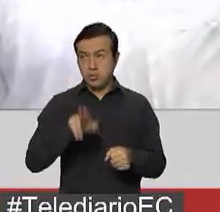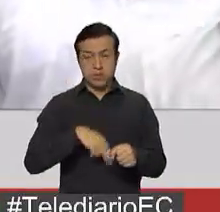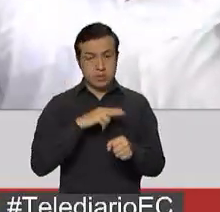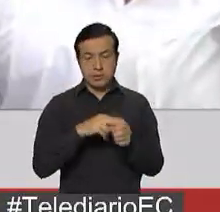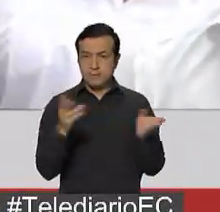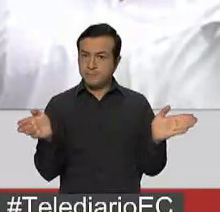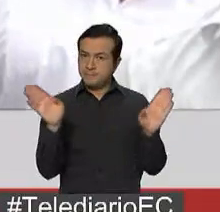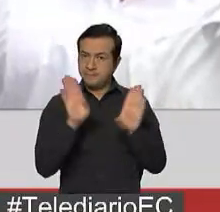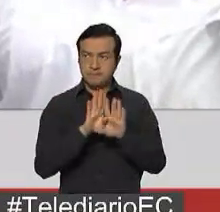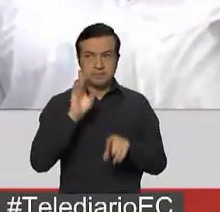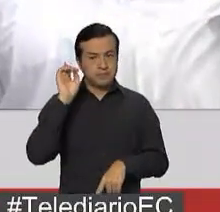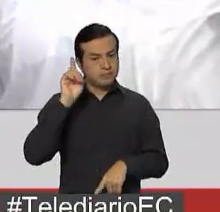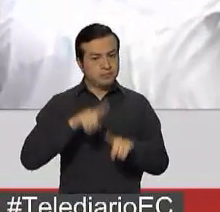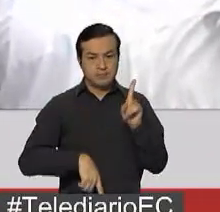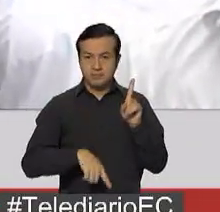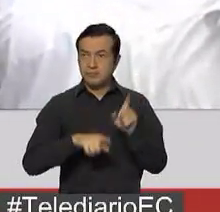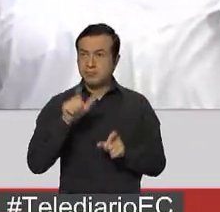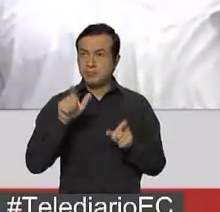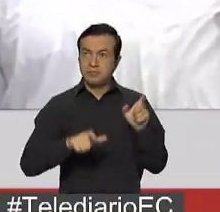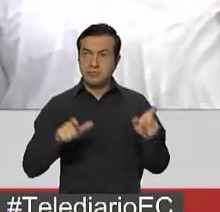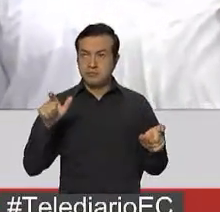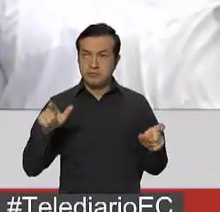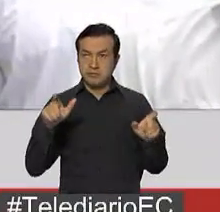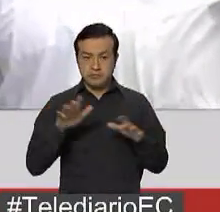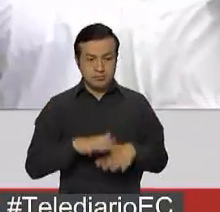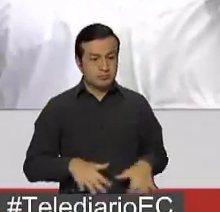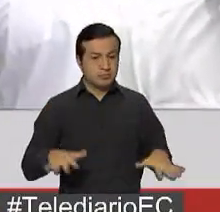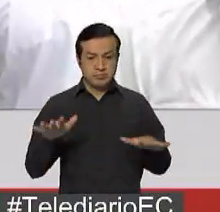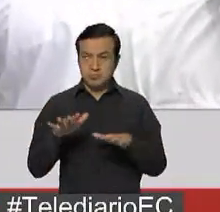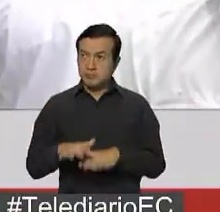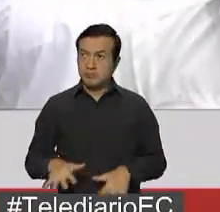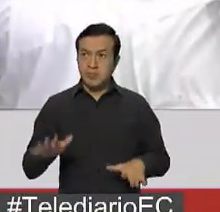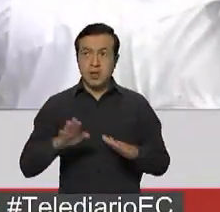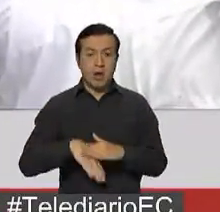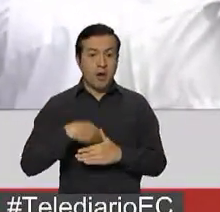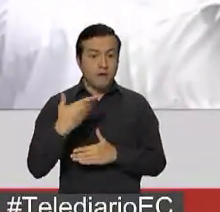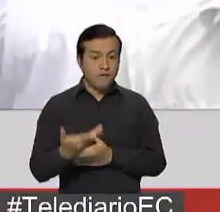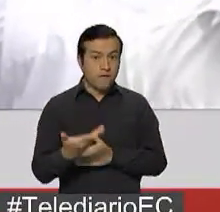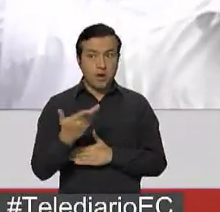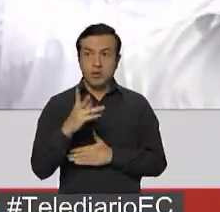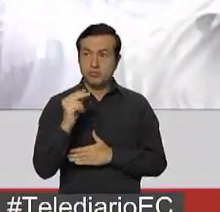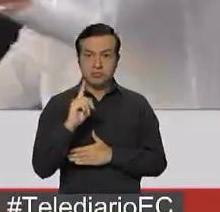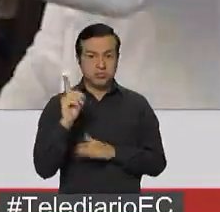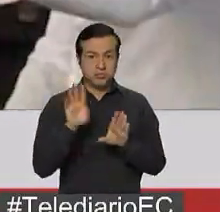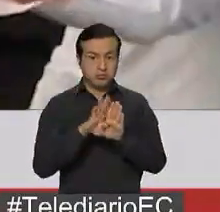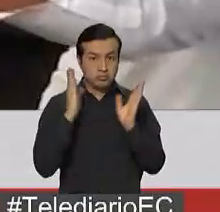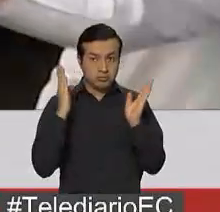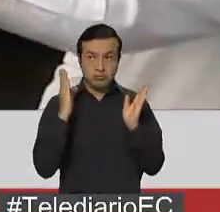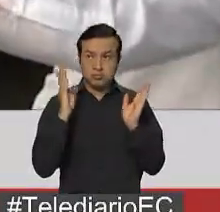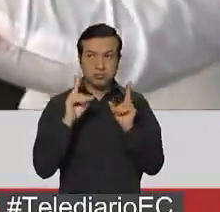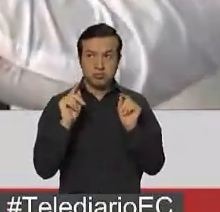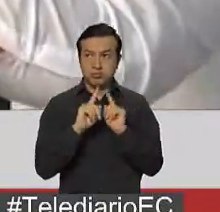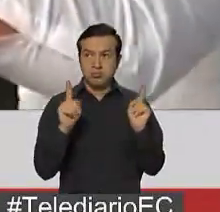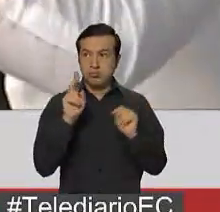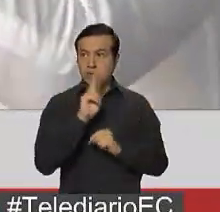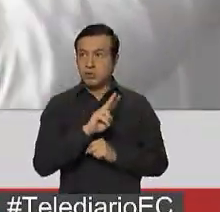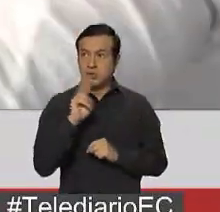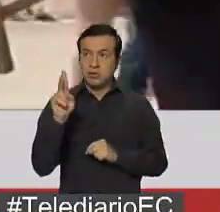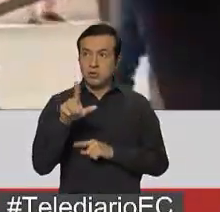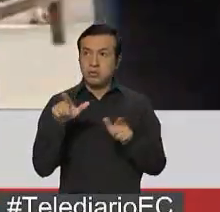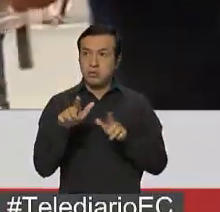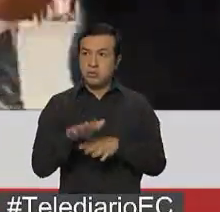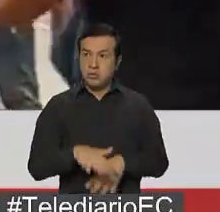entonces puede permitir presencia en estos lugares en la parte exterior en la parte interna 22 locales fueron clausurados